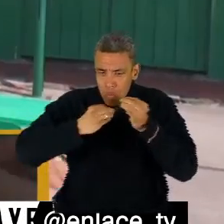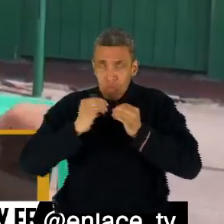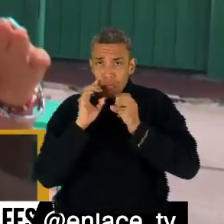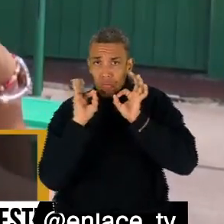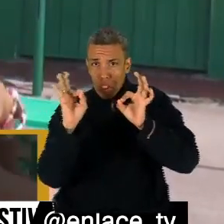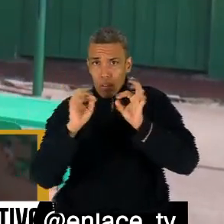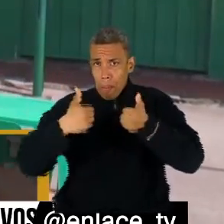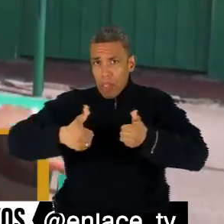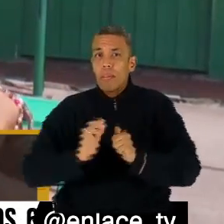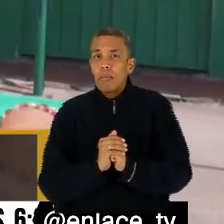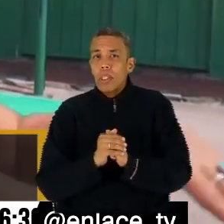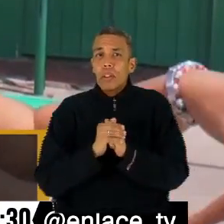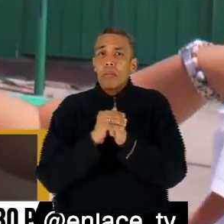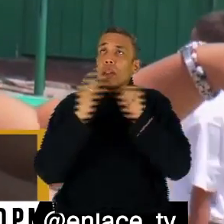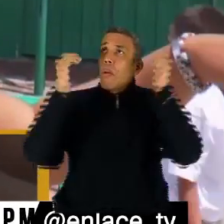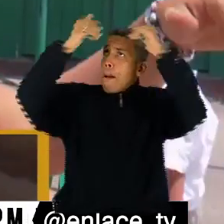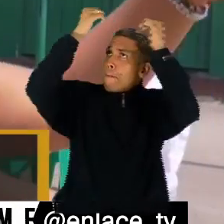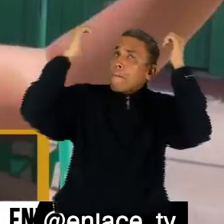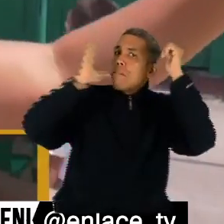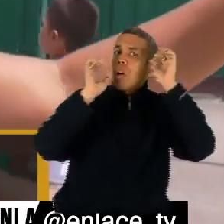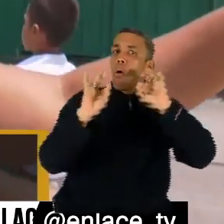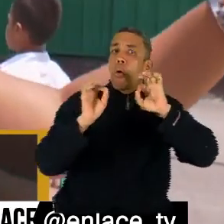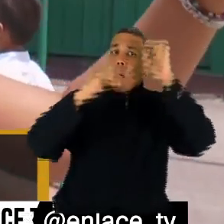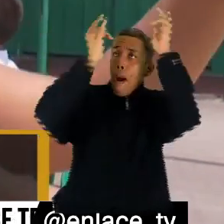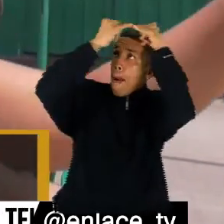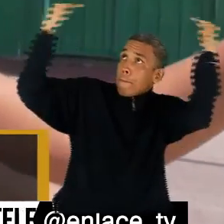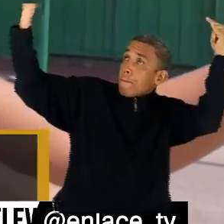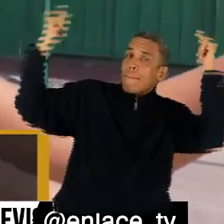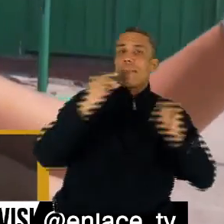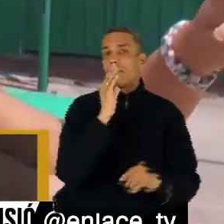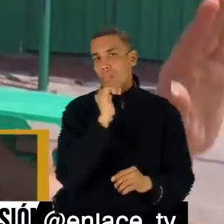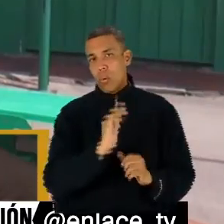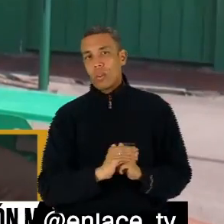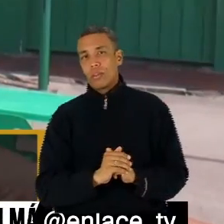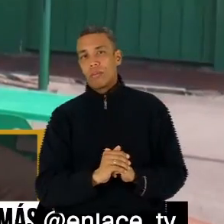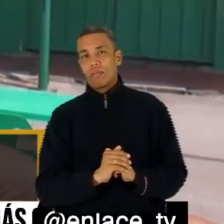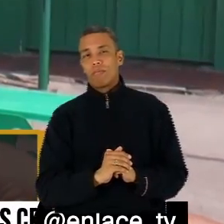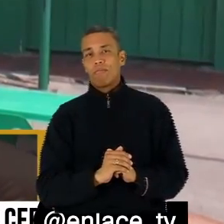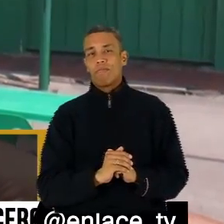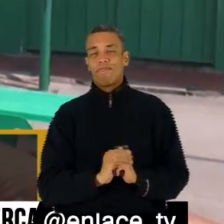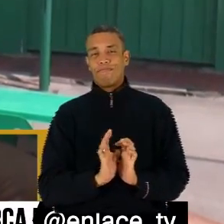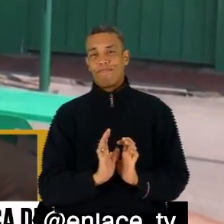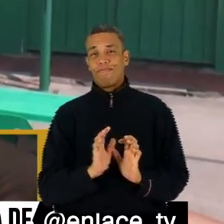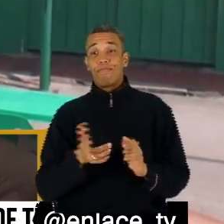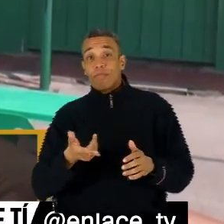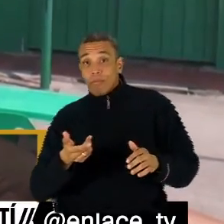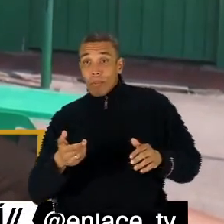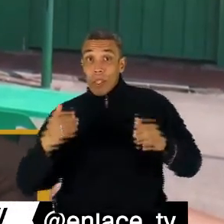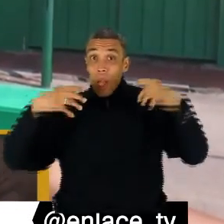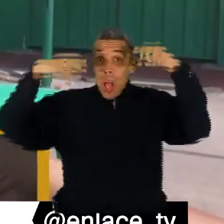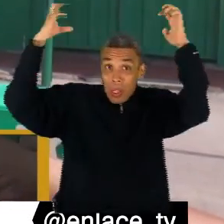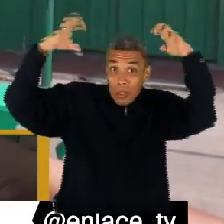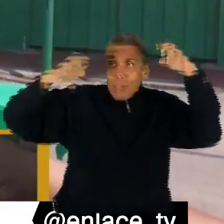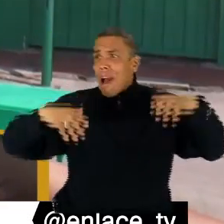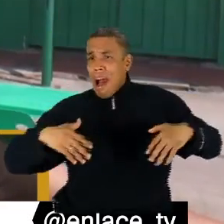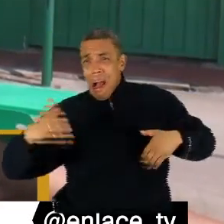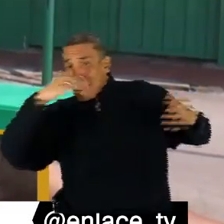hay condiciones, cuando llueve efectivamente tienen que hacerse al pasillo o ingresar en los salones y esto hace pues